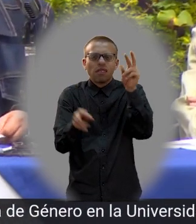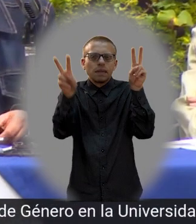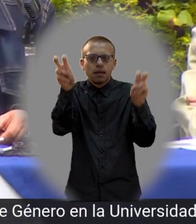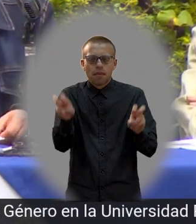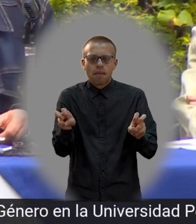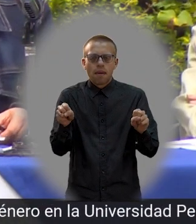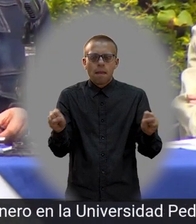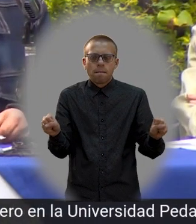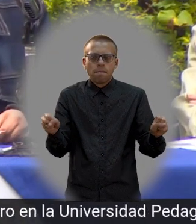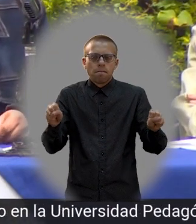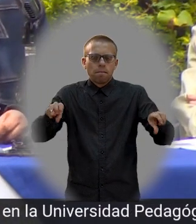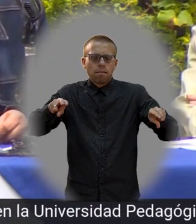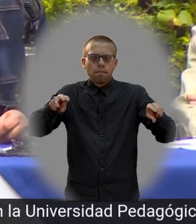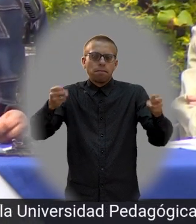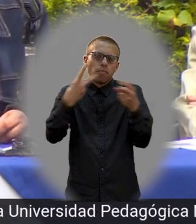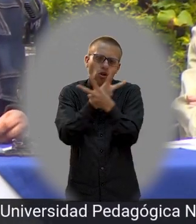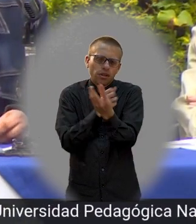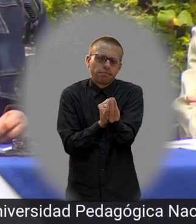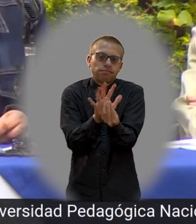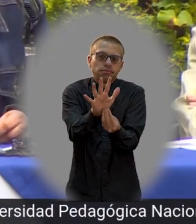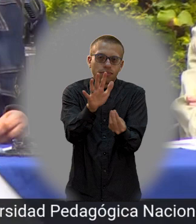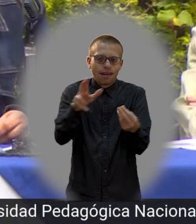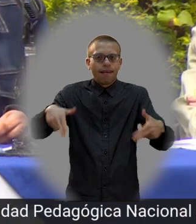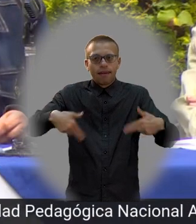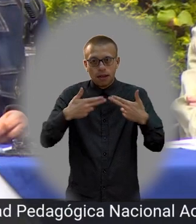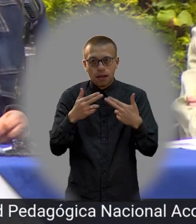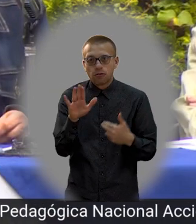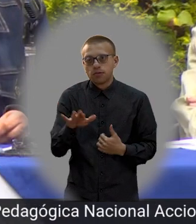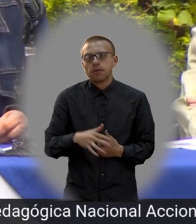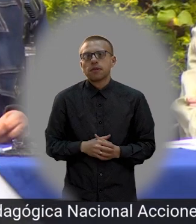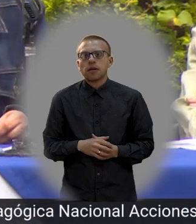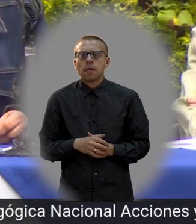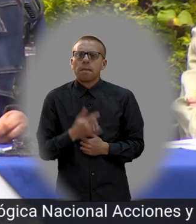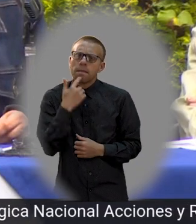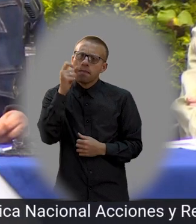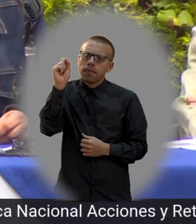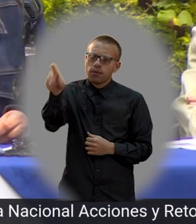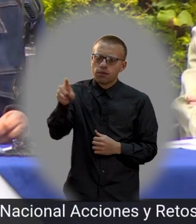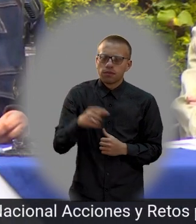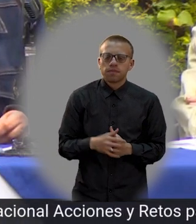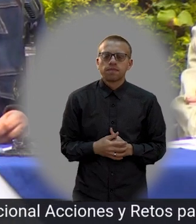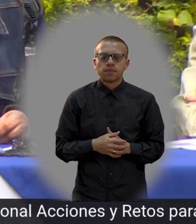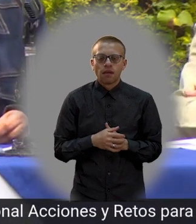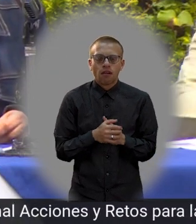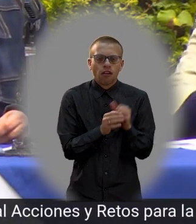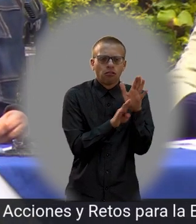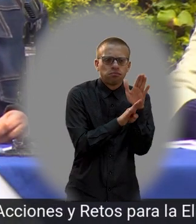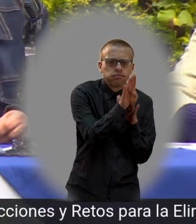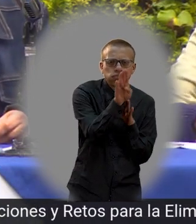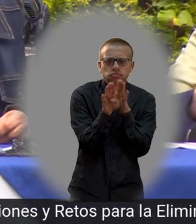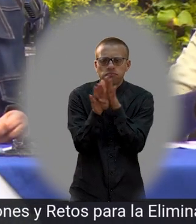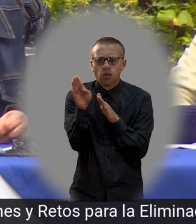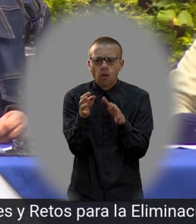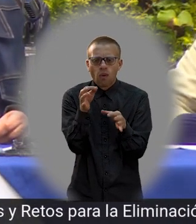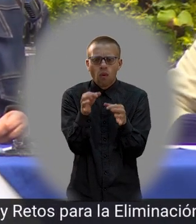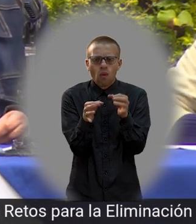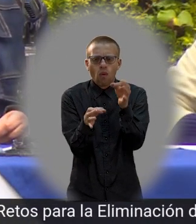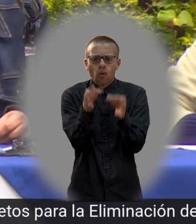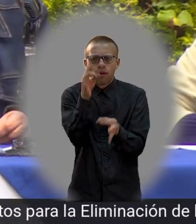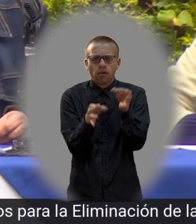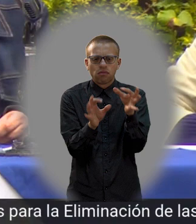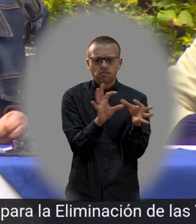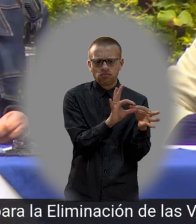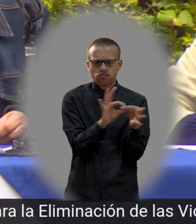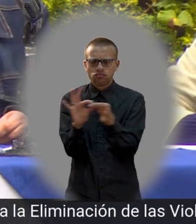también. Diana, la pregunta inicial para ti es, ¿cómo articular los desarrollos jurídicos con el debate académico y